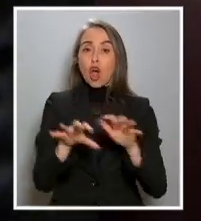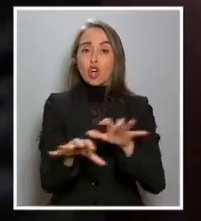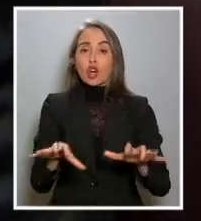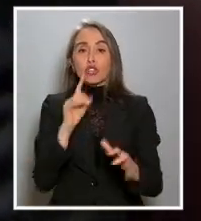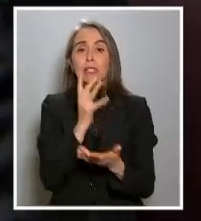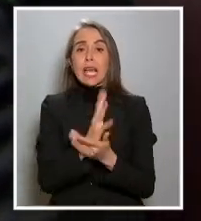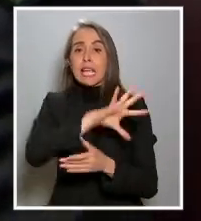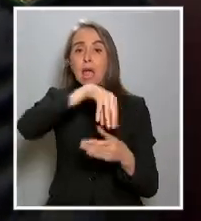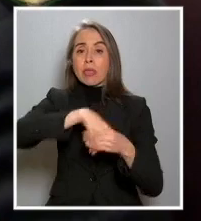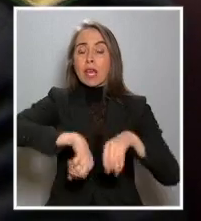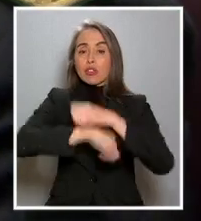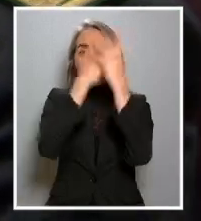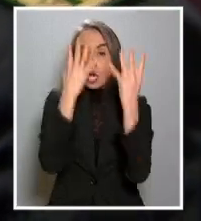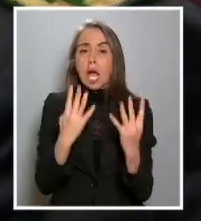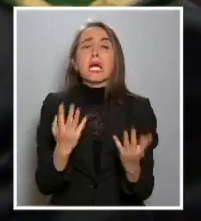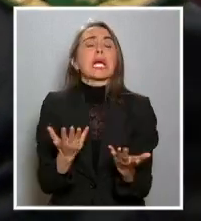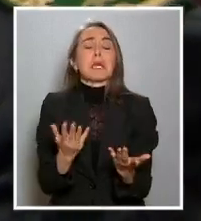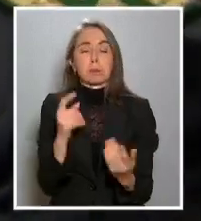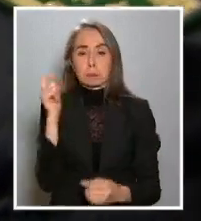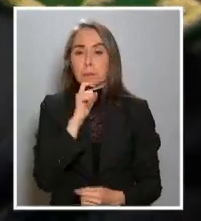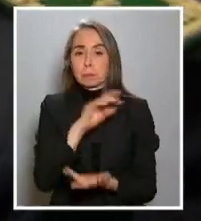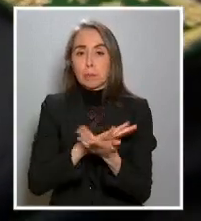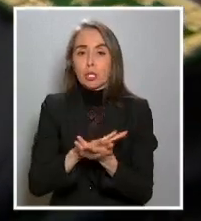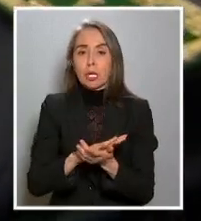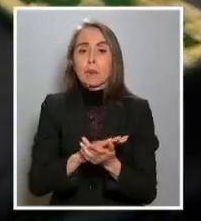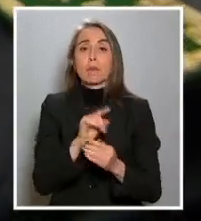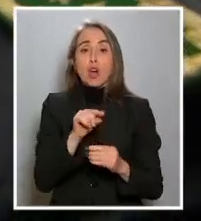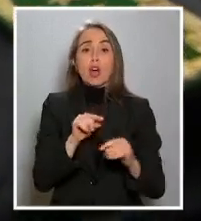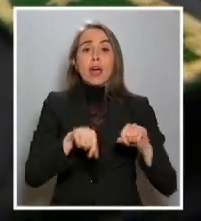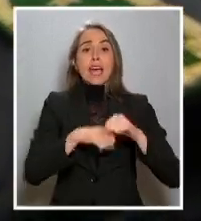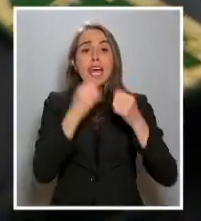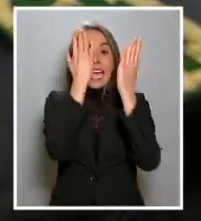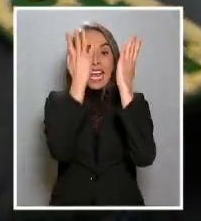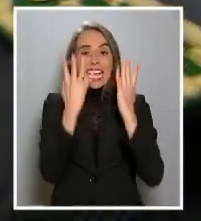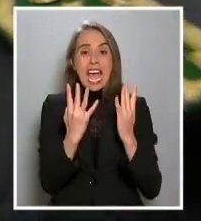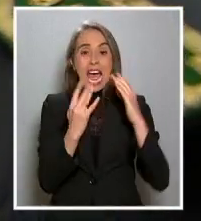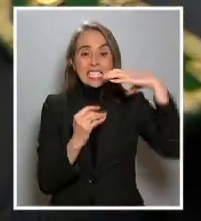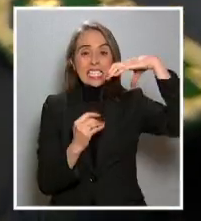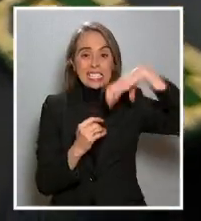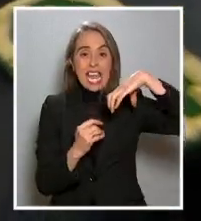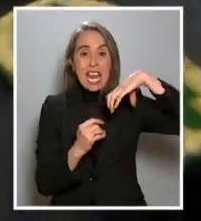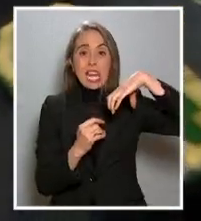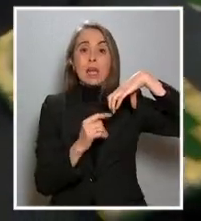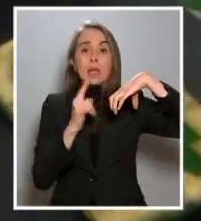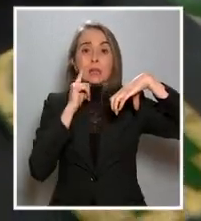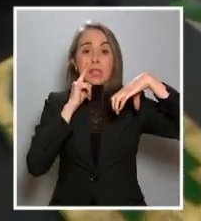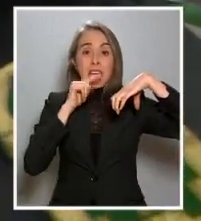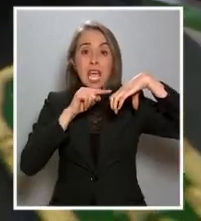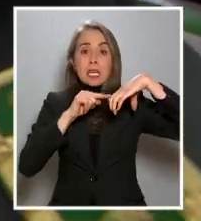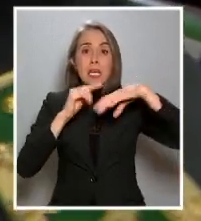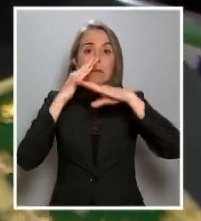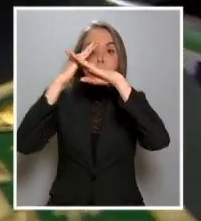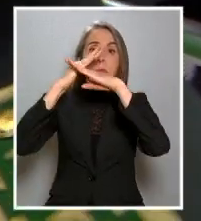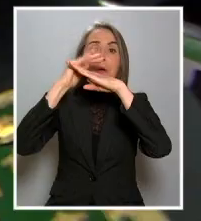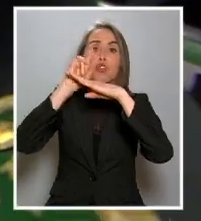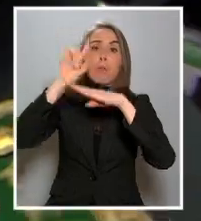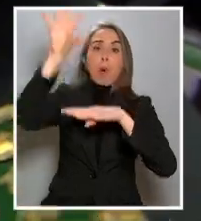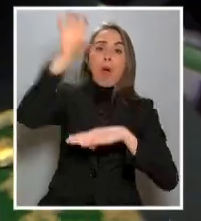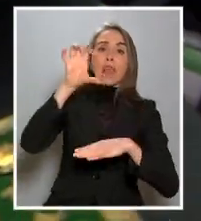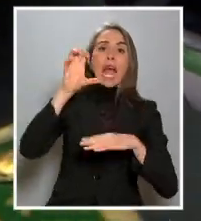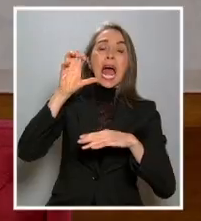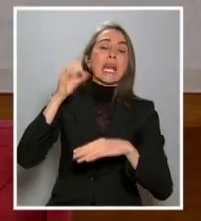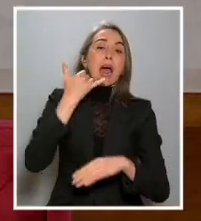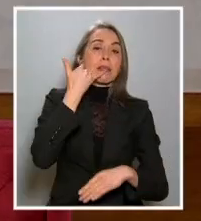de las cárceles, como por ejemplo con los inhibidores de señales telefónicas que ya están implementadas en las principales cárceles de la región metropolitana y